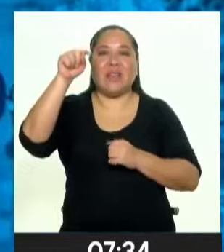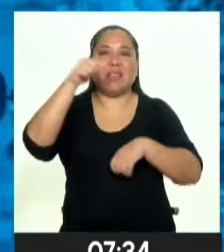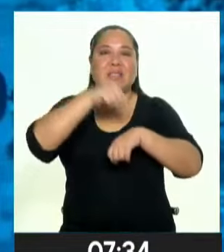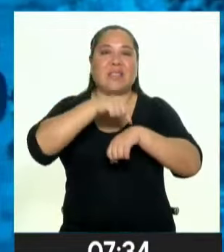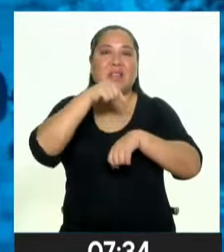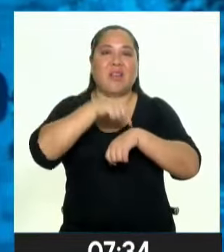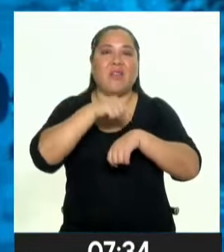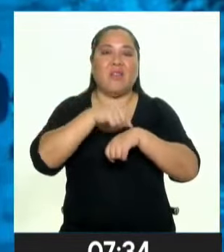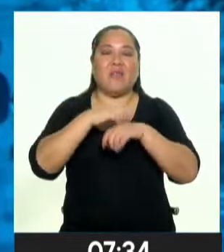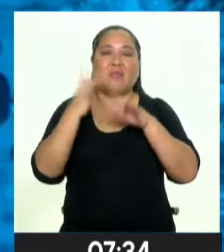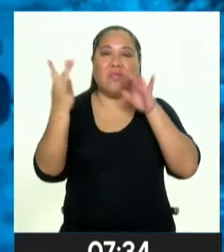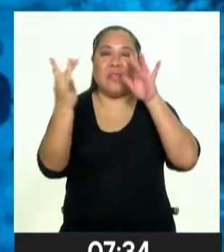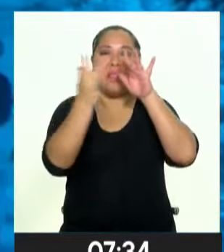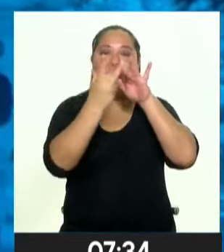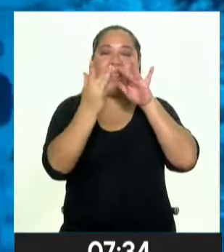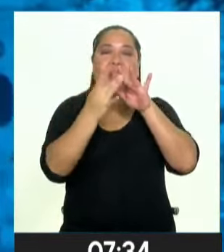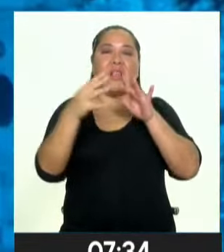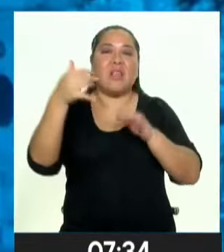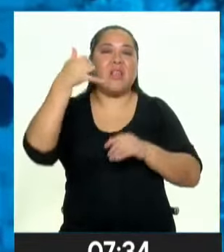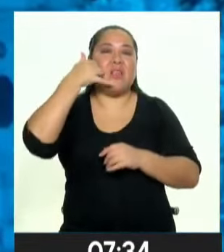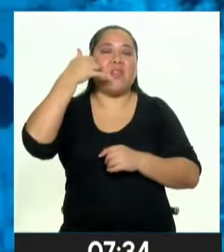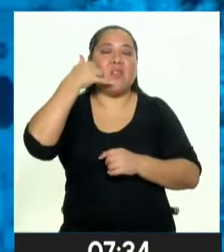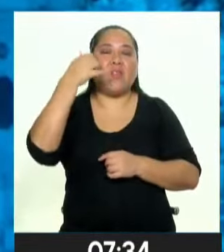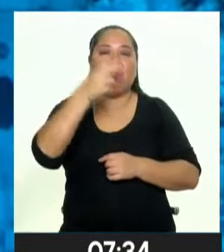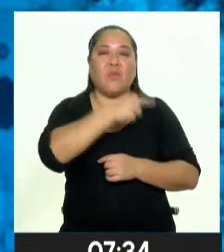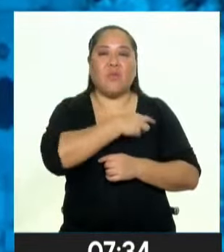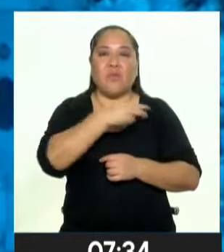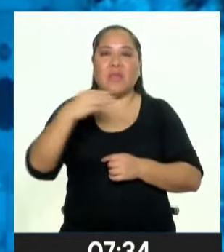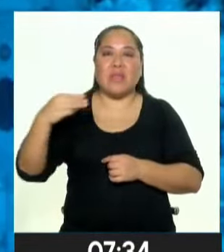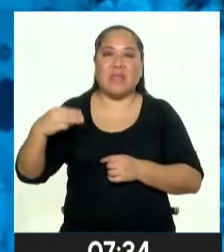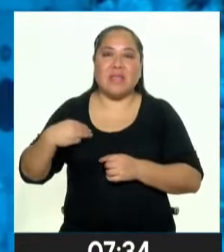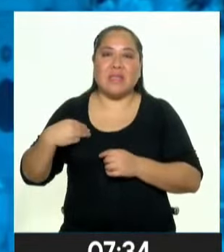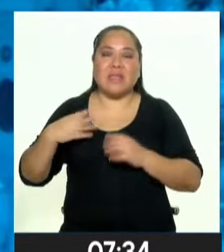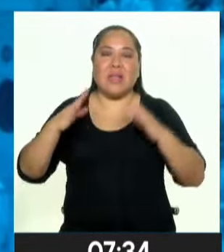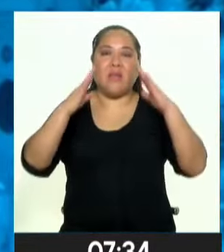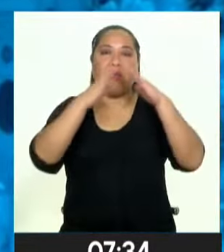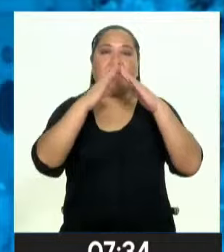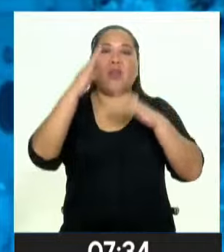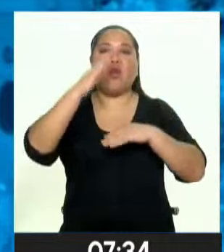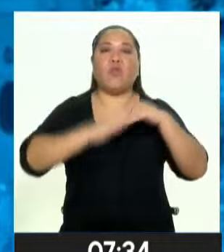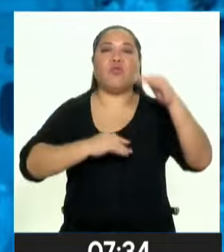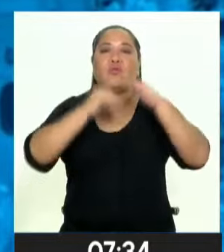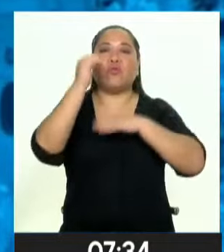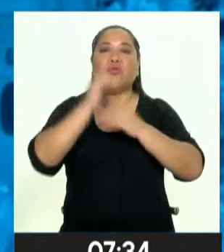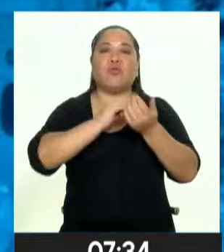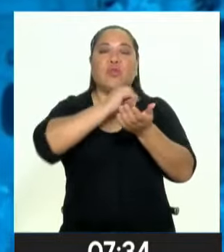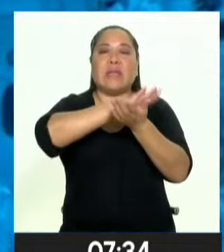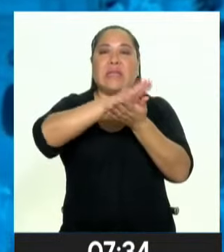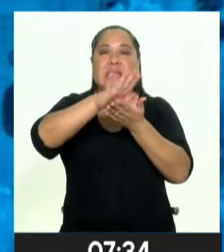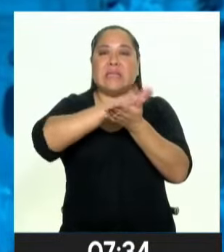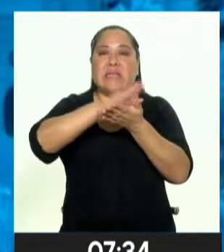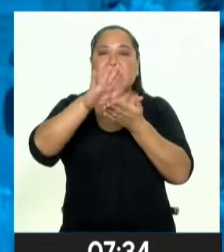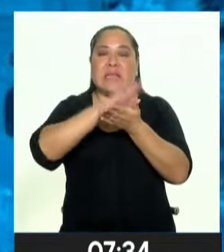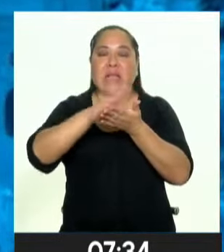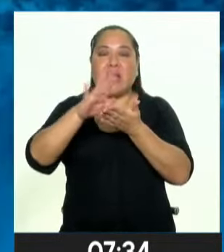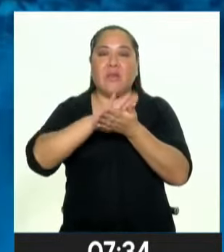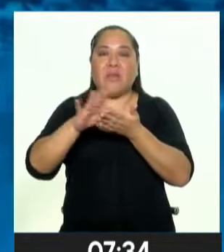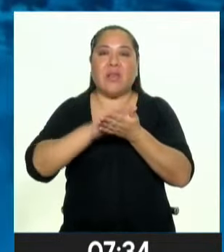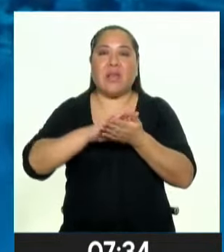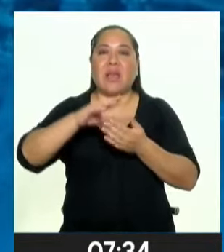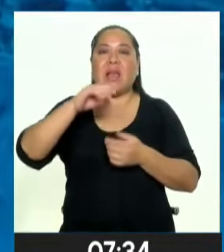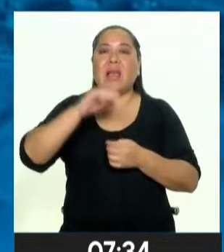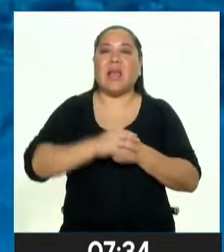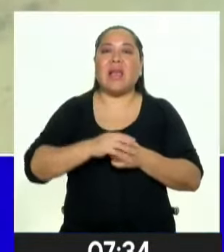tenemos un enlace telefónico con la ministra de vivienda construcción y saneamiento jania Pérez de Cuéllar